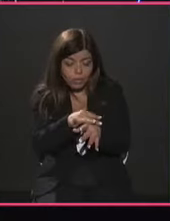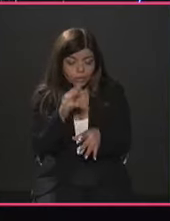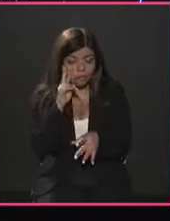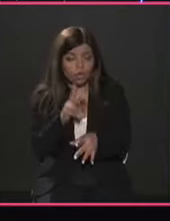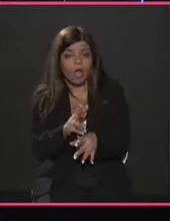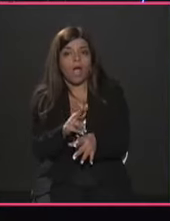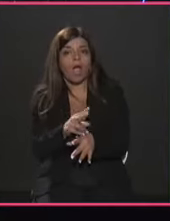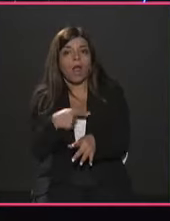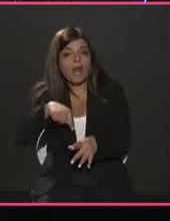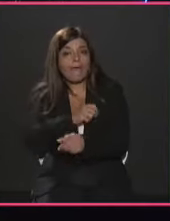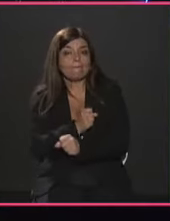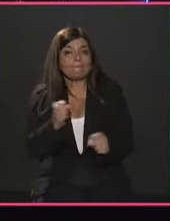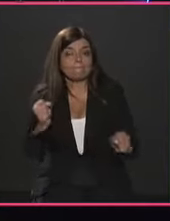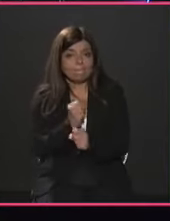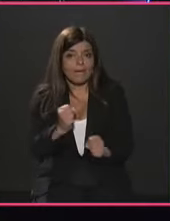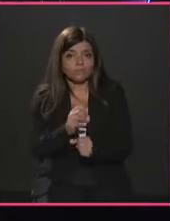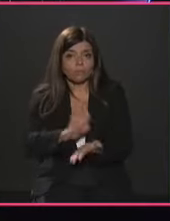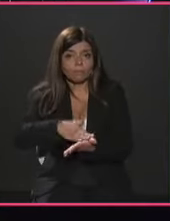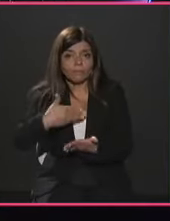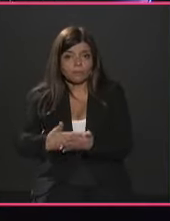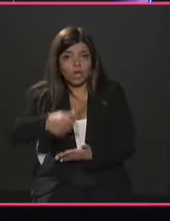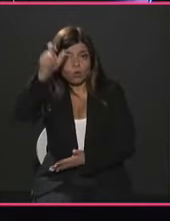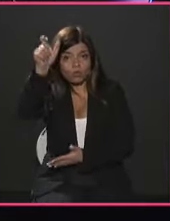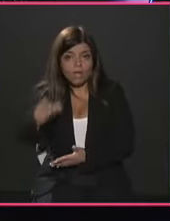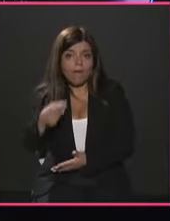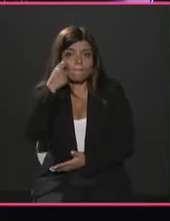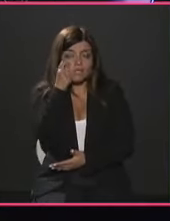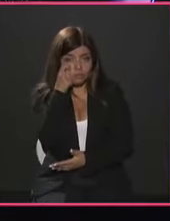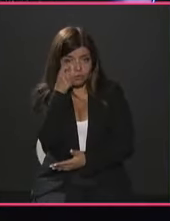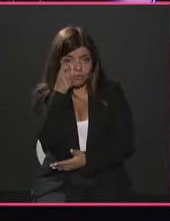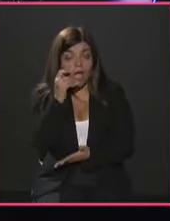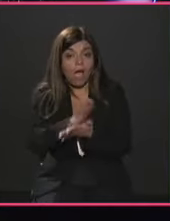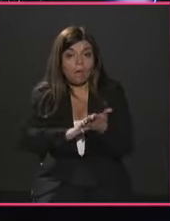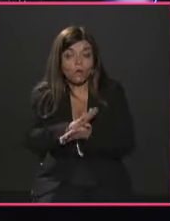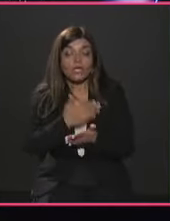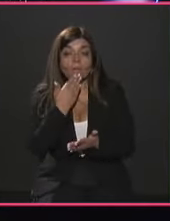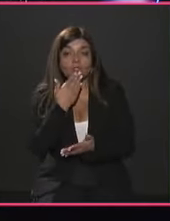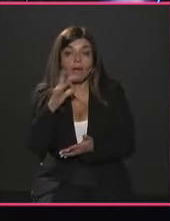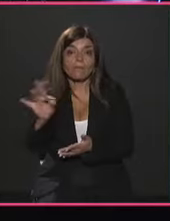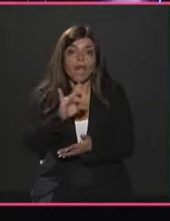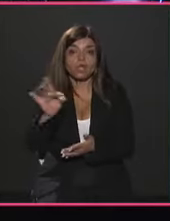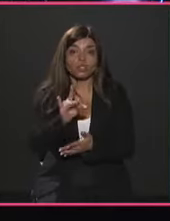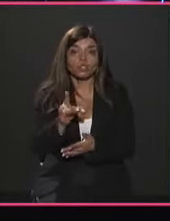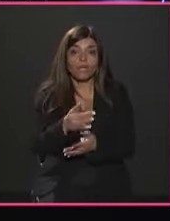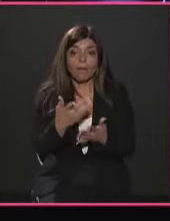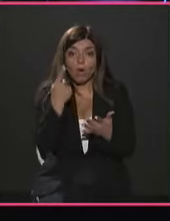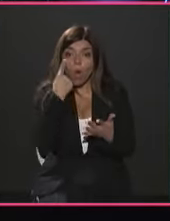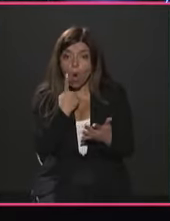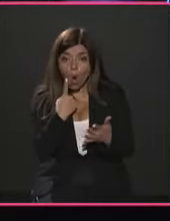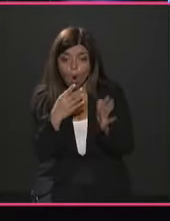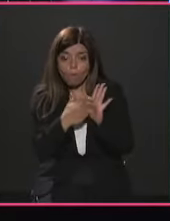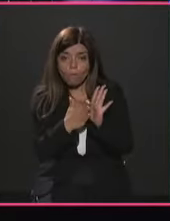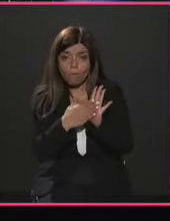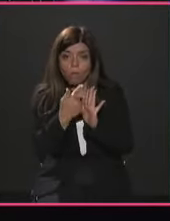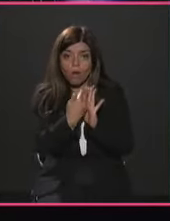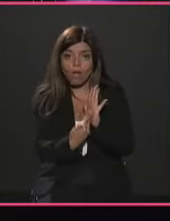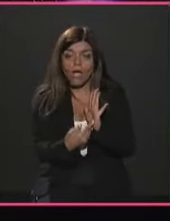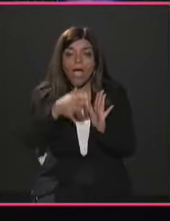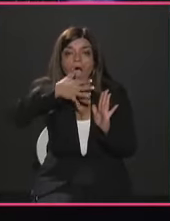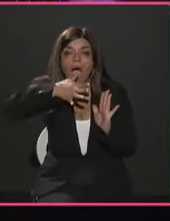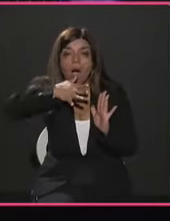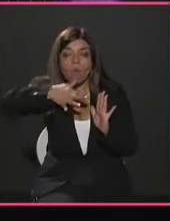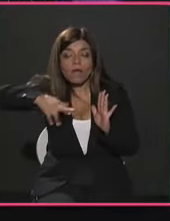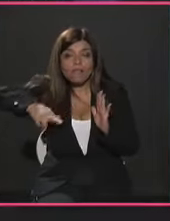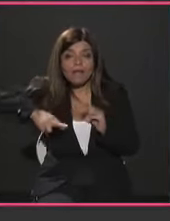nosotros estamos teniendo para la salud humana también también por ejemplo encontramos muestras del agua del